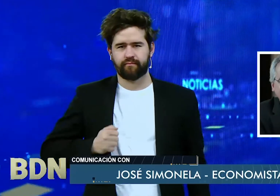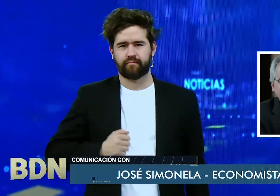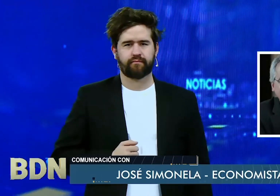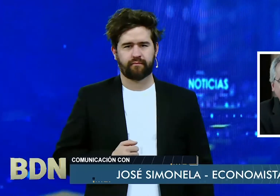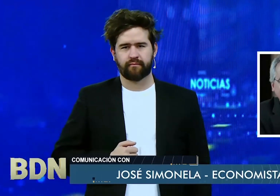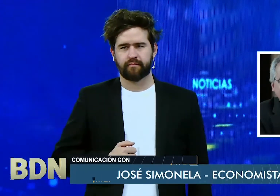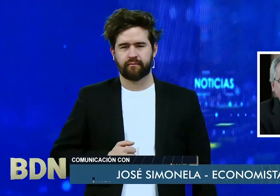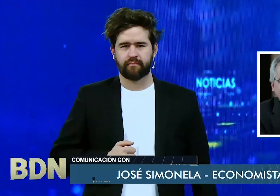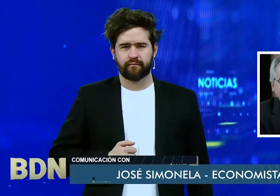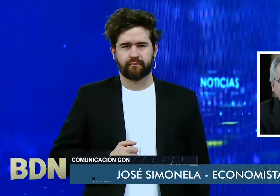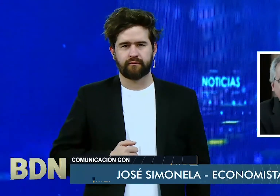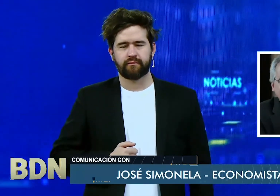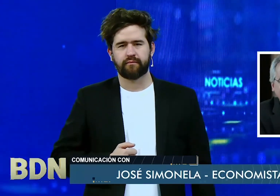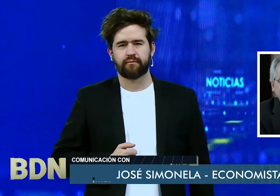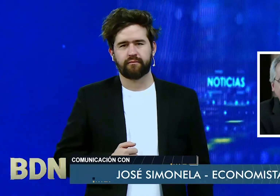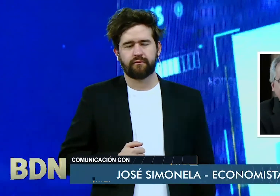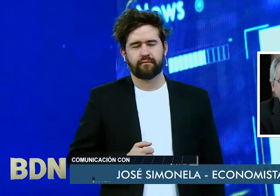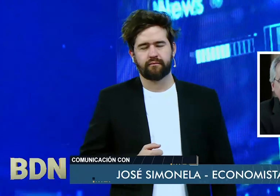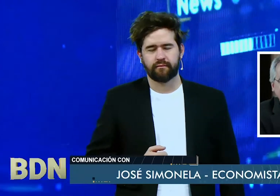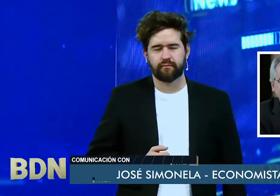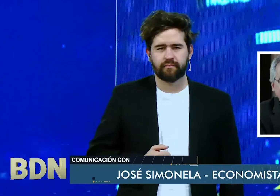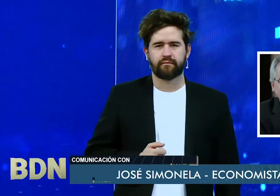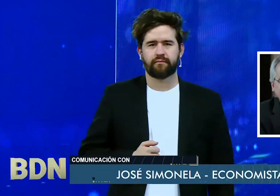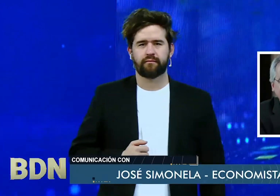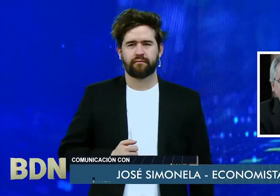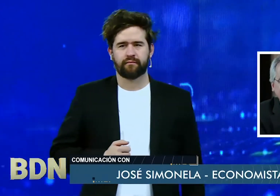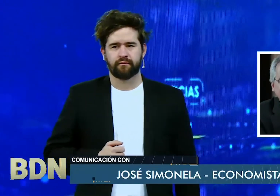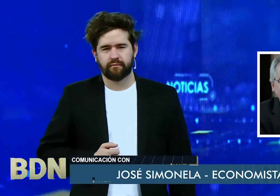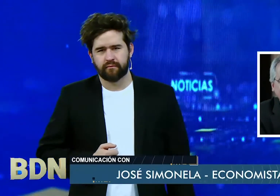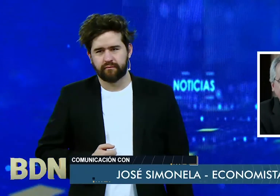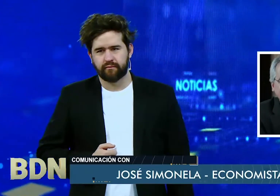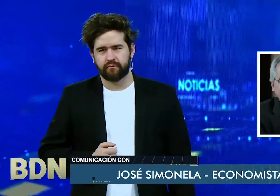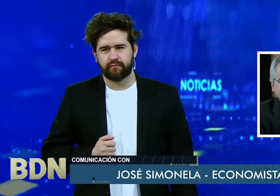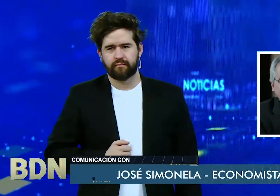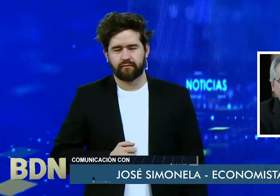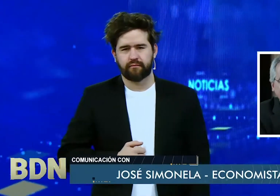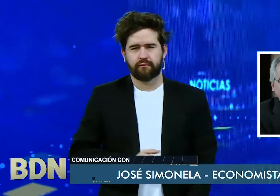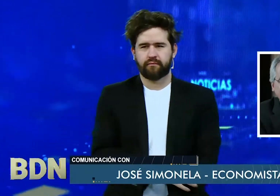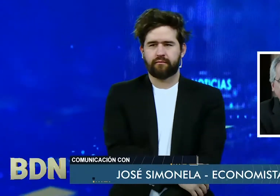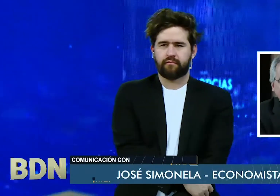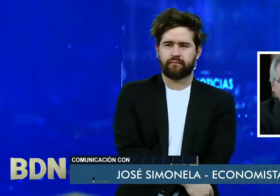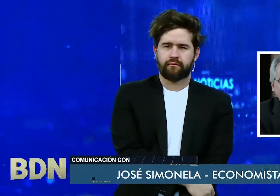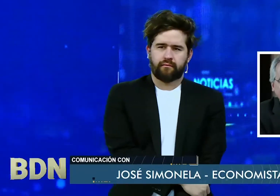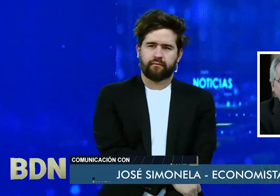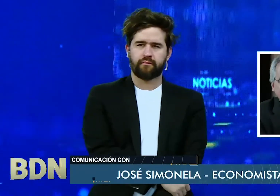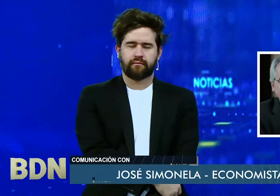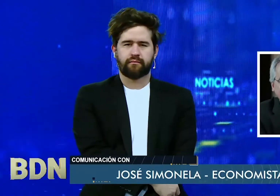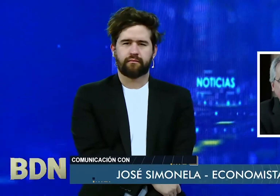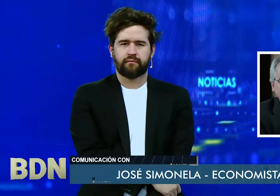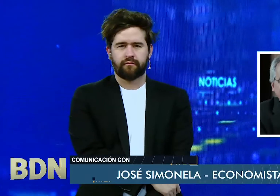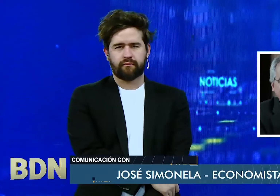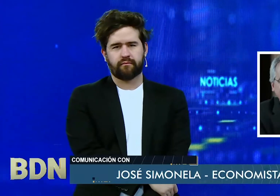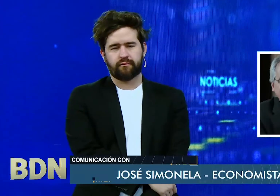con la falta de erradicación de inversiones en un país donde, frente a toda necesidad por parte del Estado, un